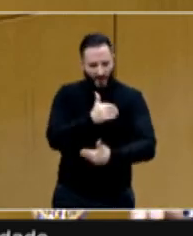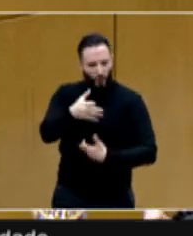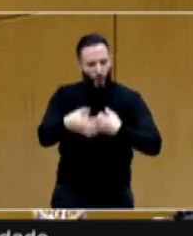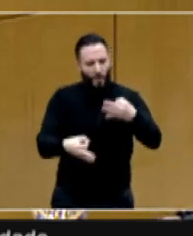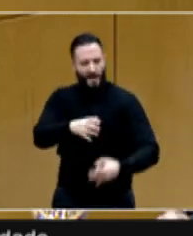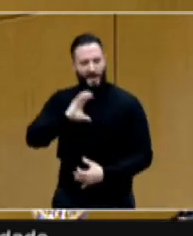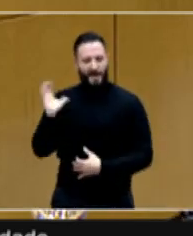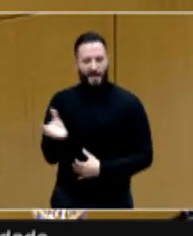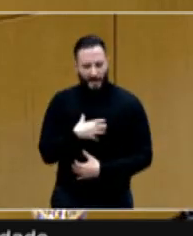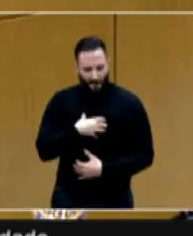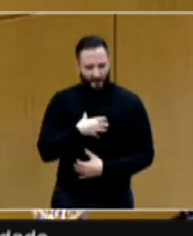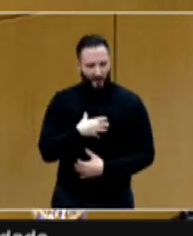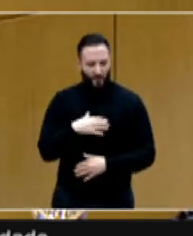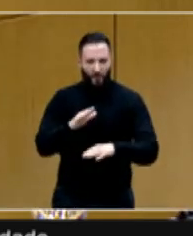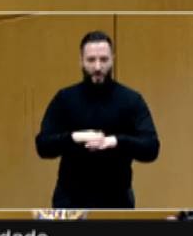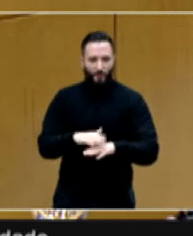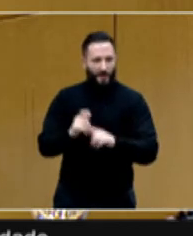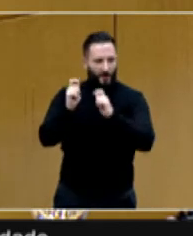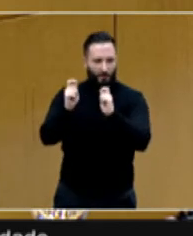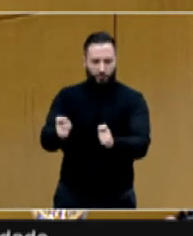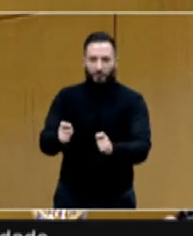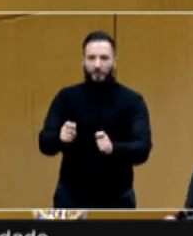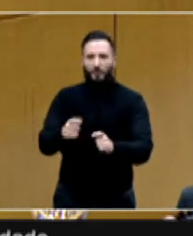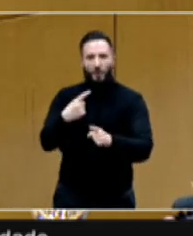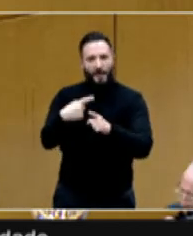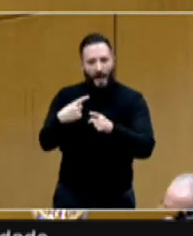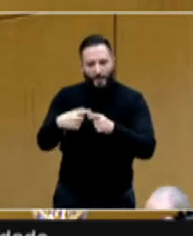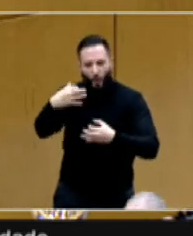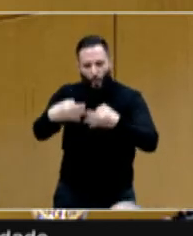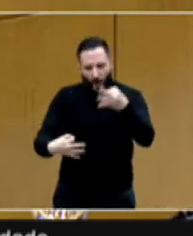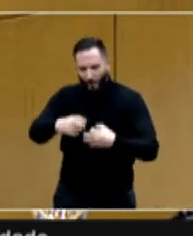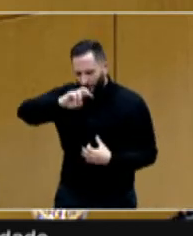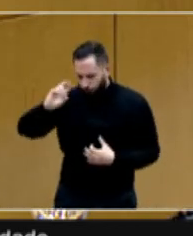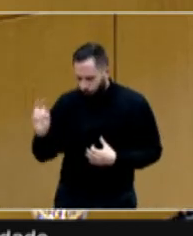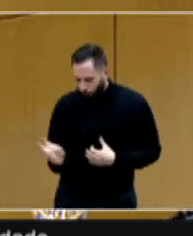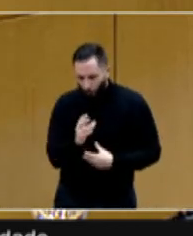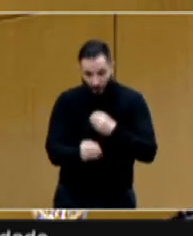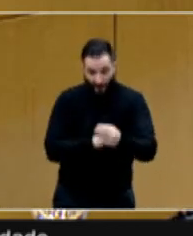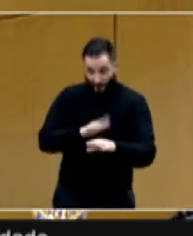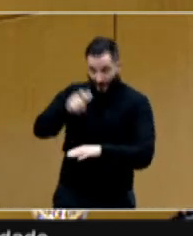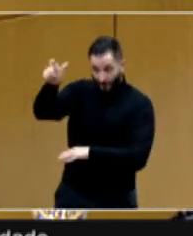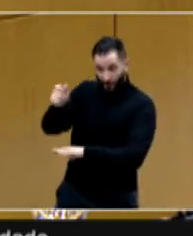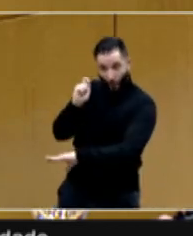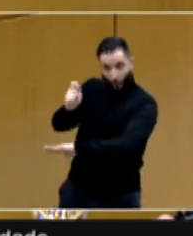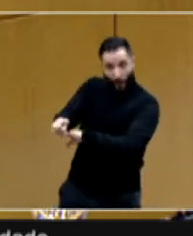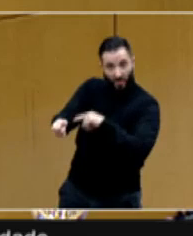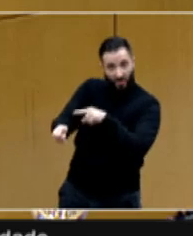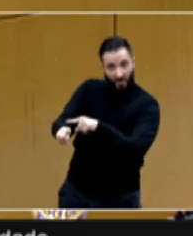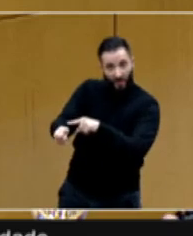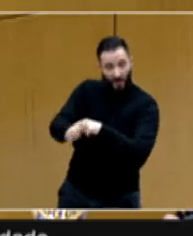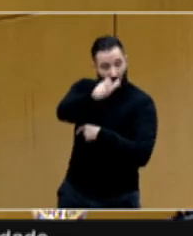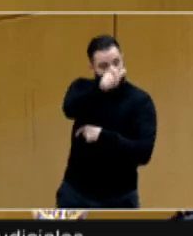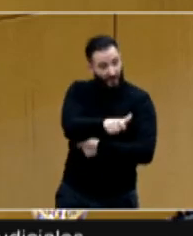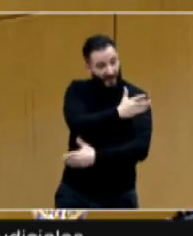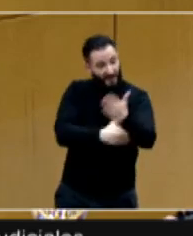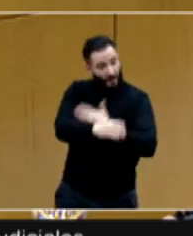de determinaciones de nombramiento de tutor de autorizaciones etcétera En las que el juez no tenía en cuenta para nada la opinión de